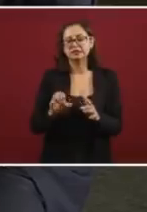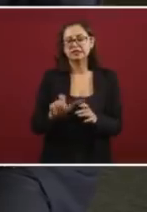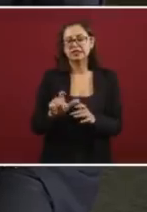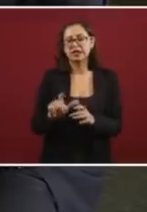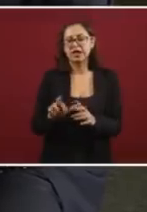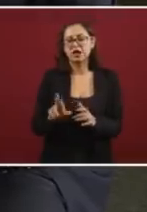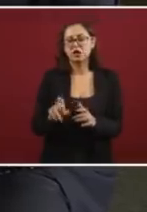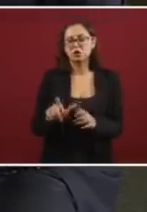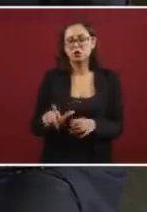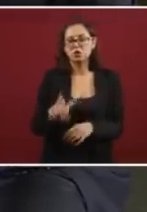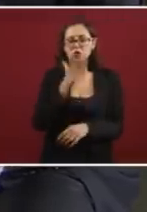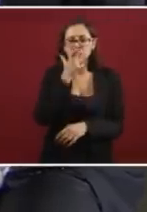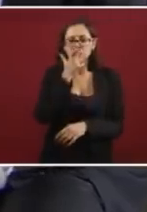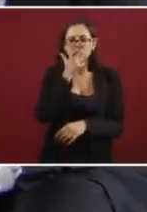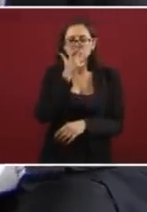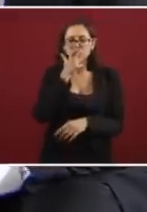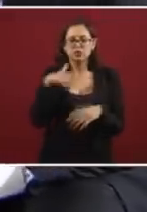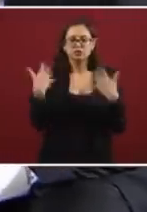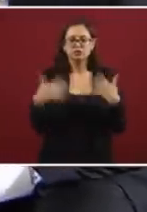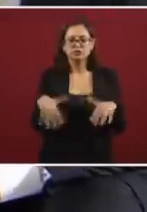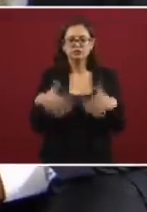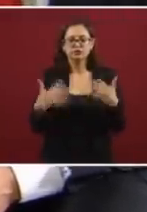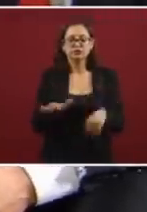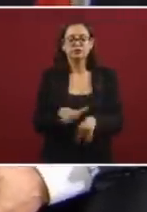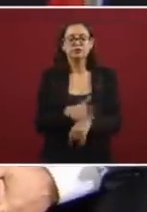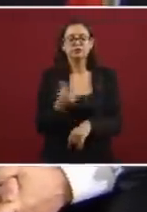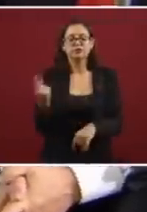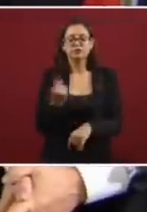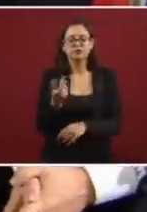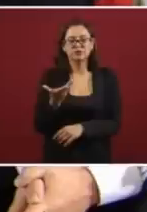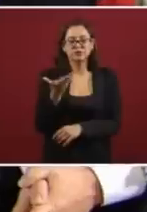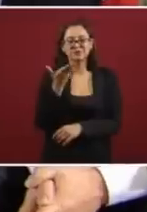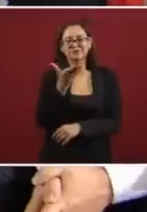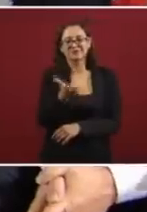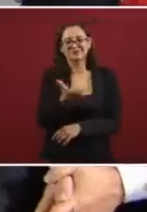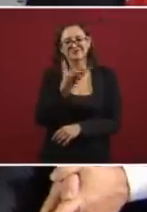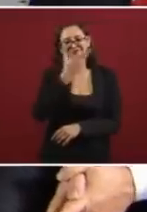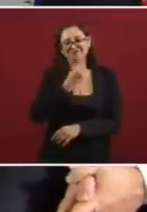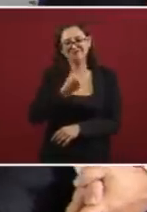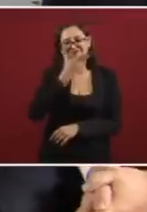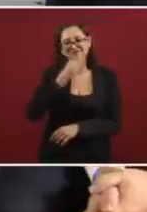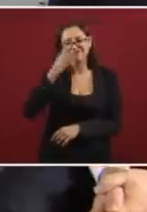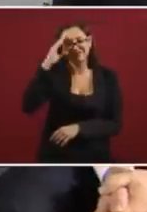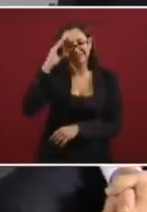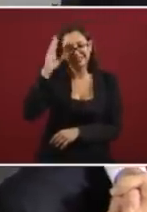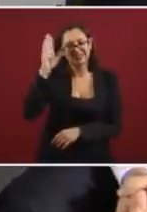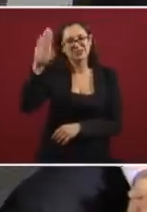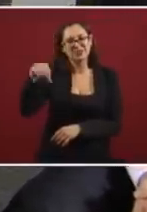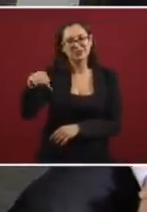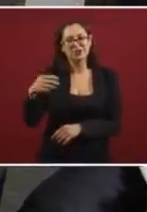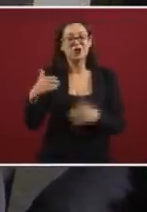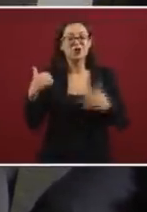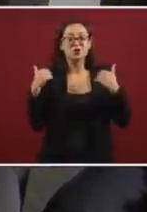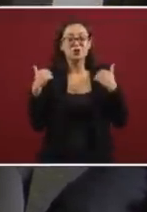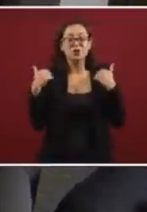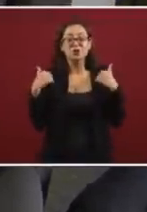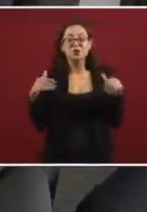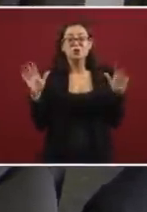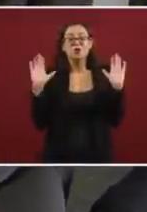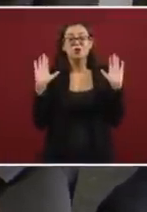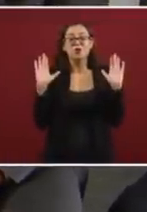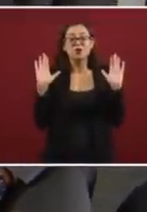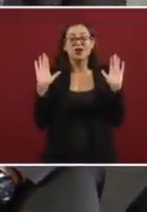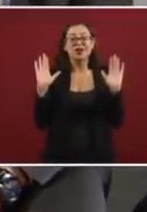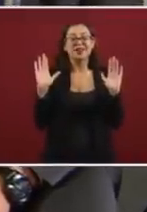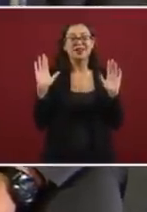estimo mucho porque este señor fue el que me